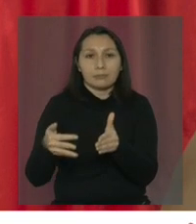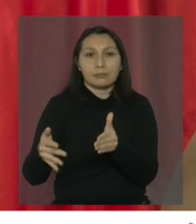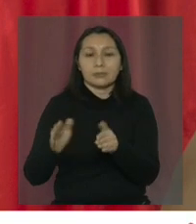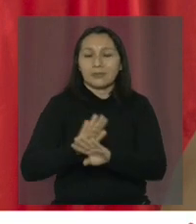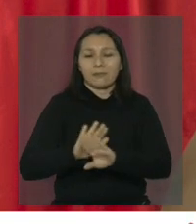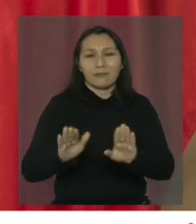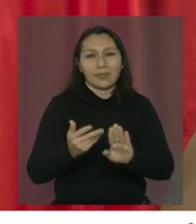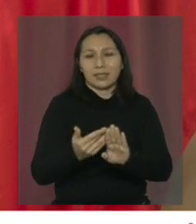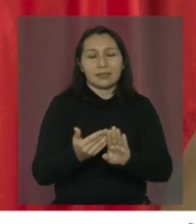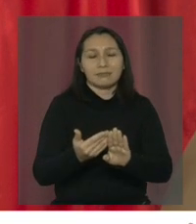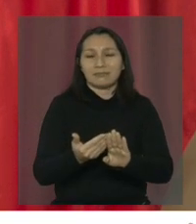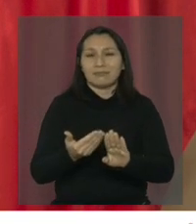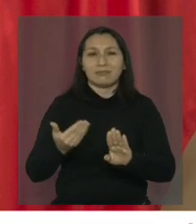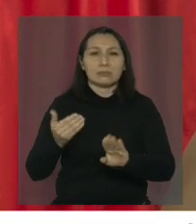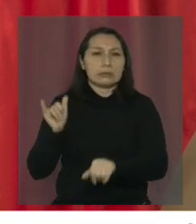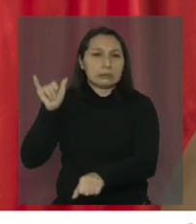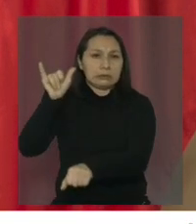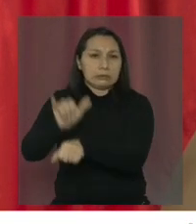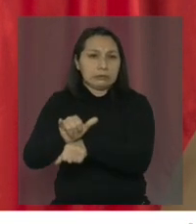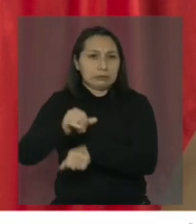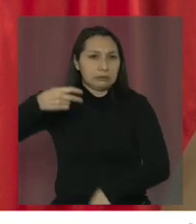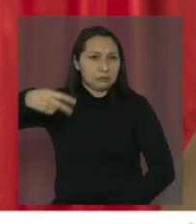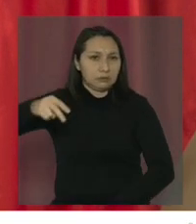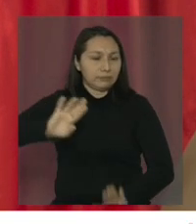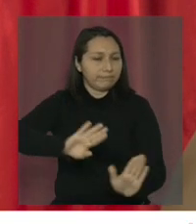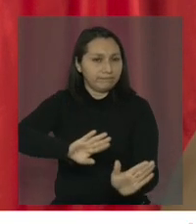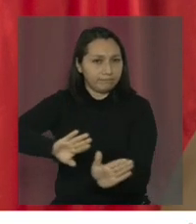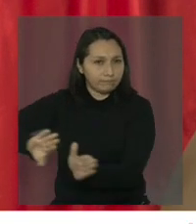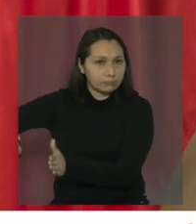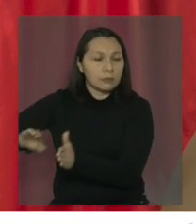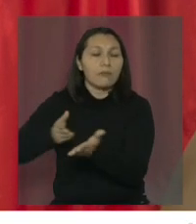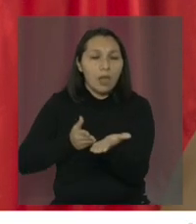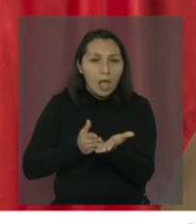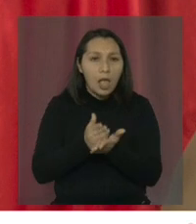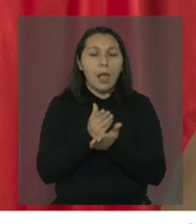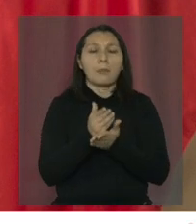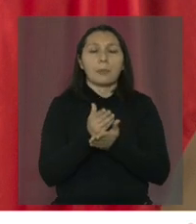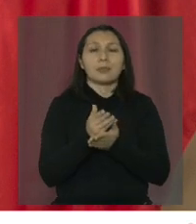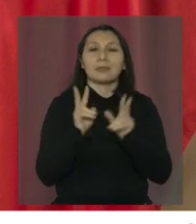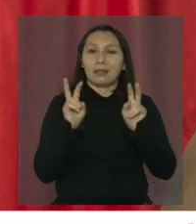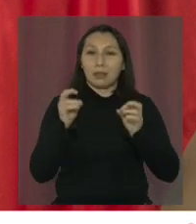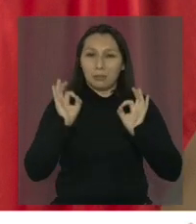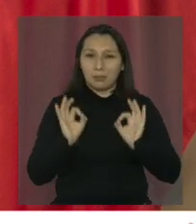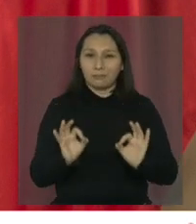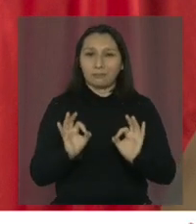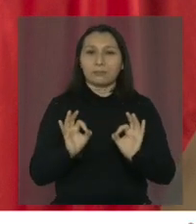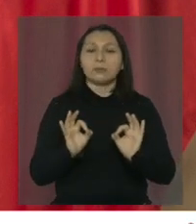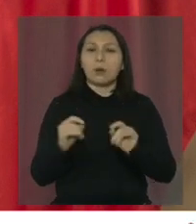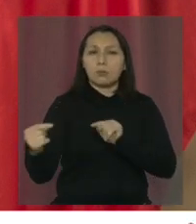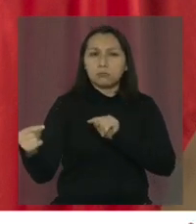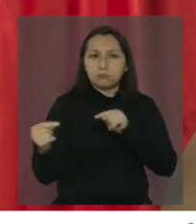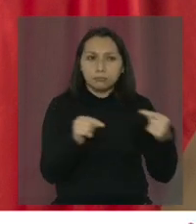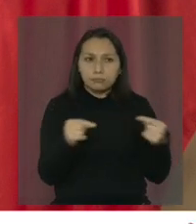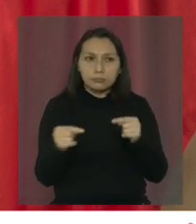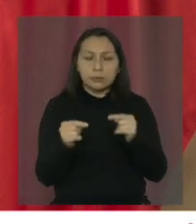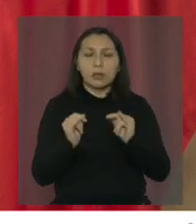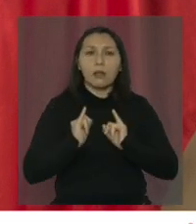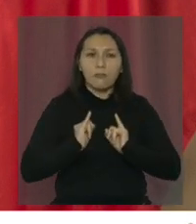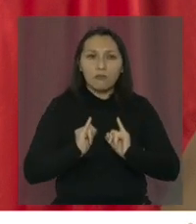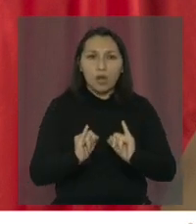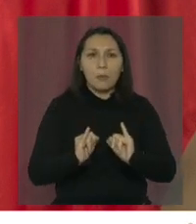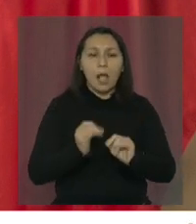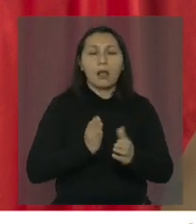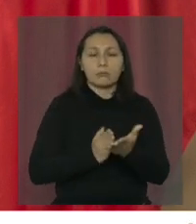atrás los fec nos vamos a empezar a iniciar cierto un proceso de debate informado